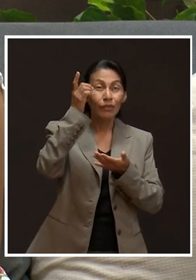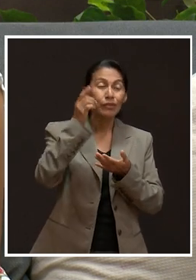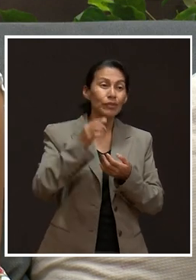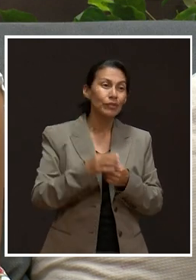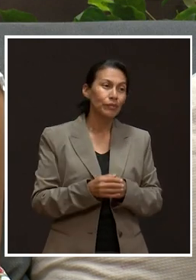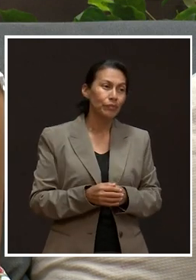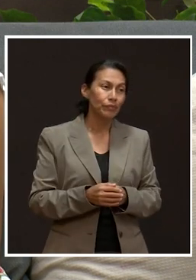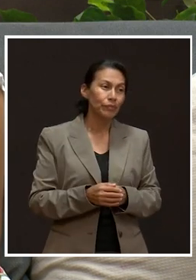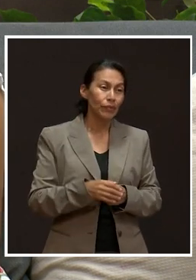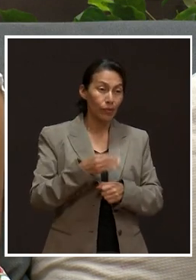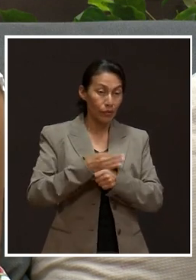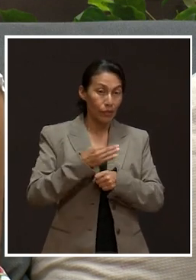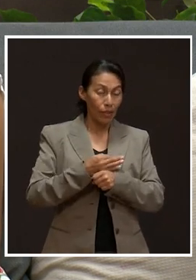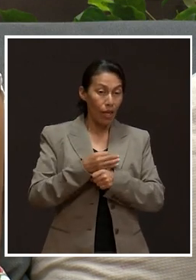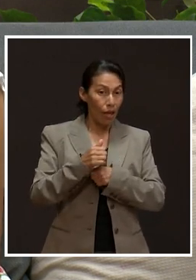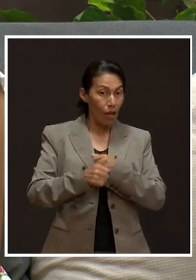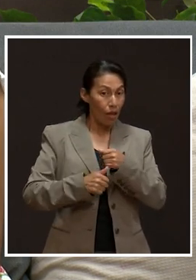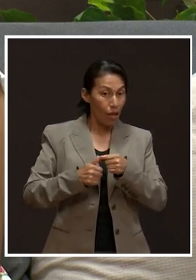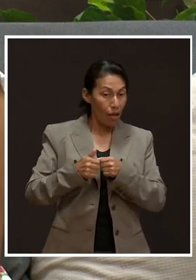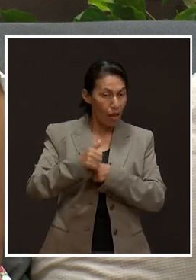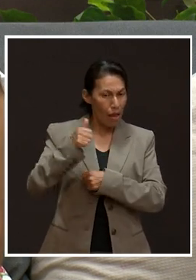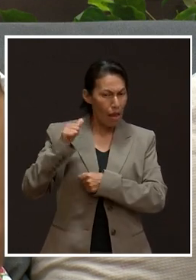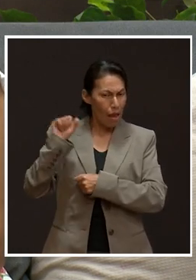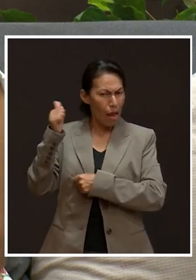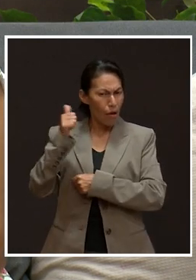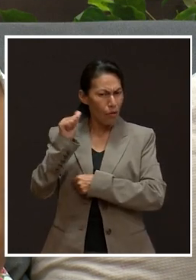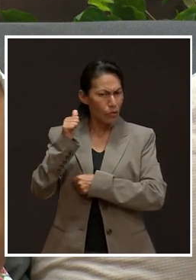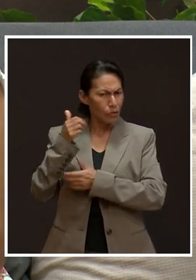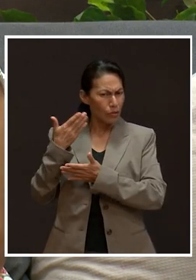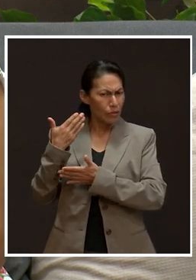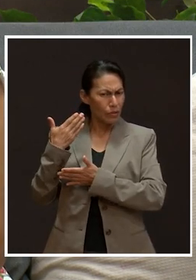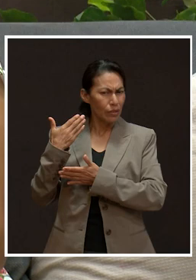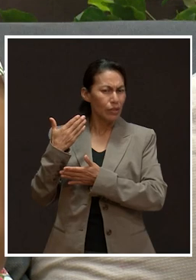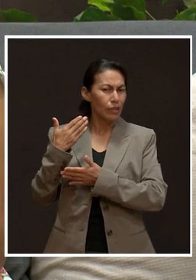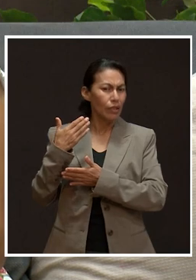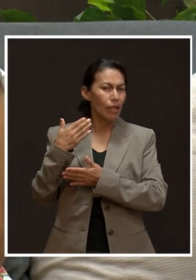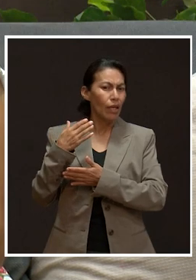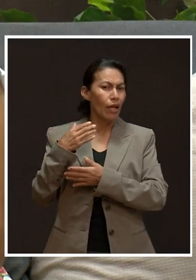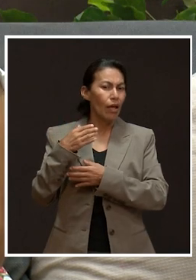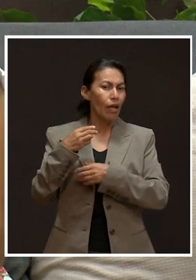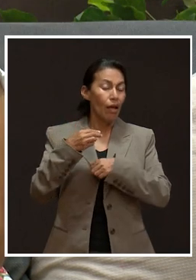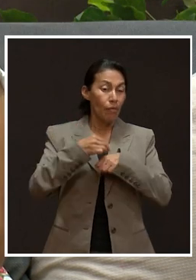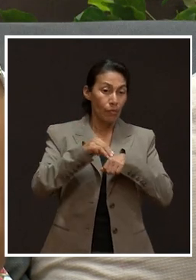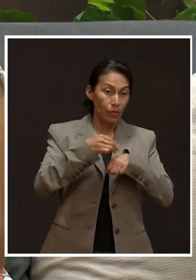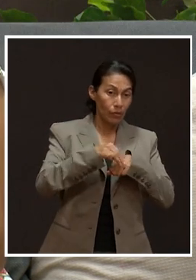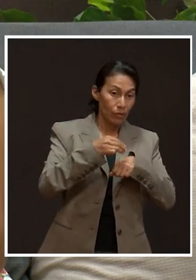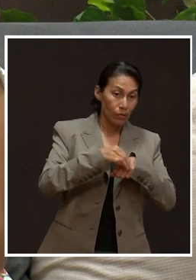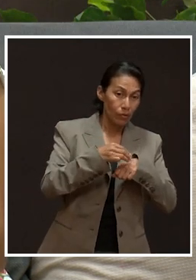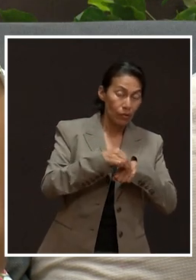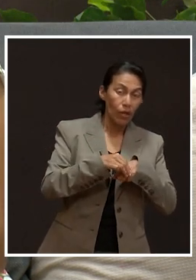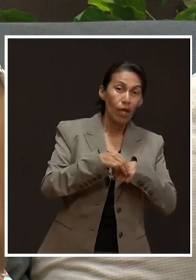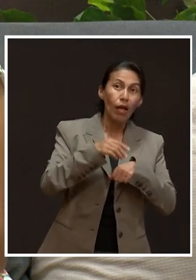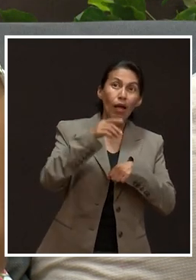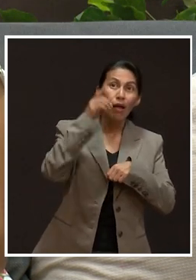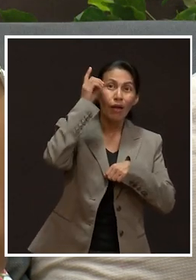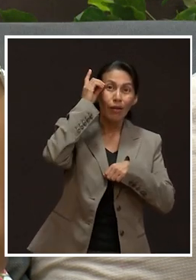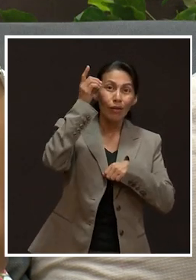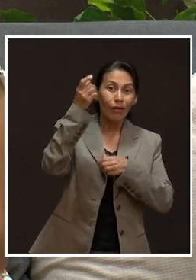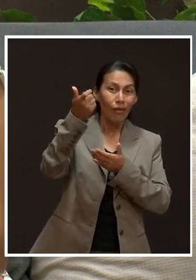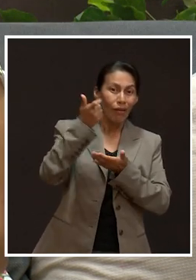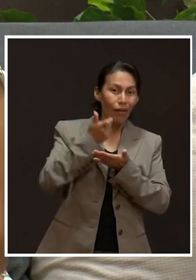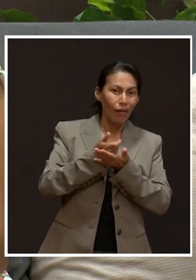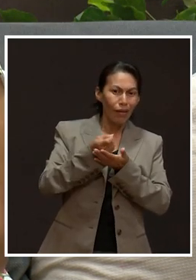primero que nada, quiero agradecer a Dios por que este año, en agosto,